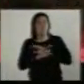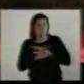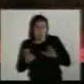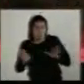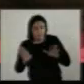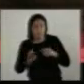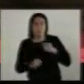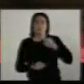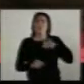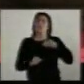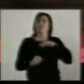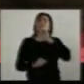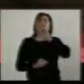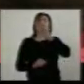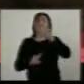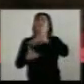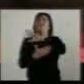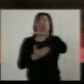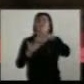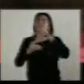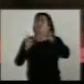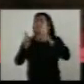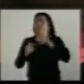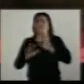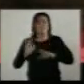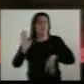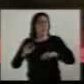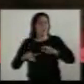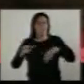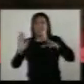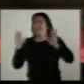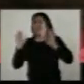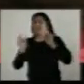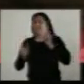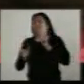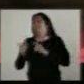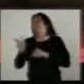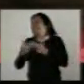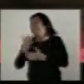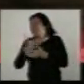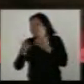conclusión, yo me dirijo a todas las personas, de todas las edades, con algún tipo de discapacidad.